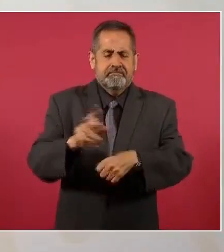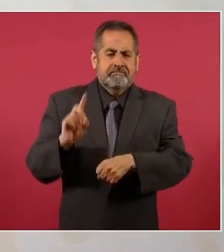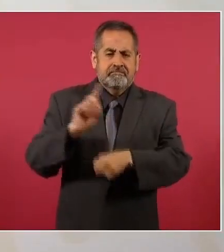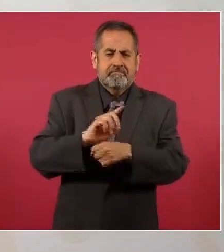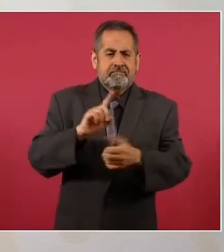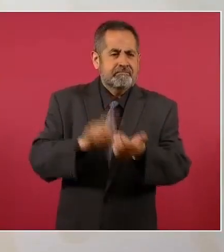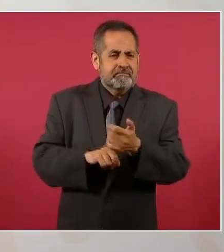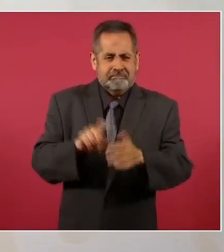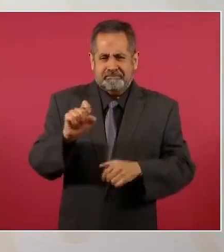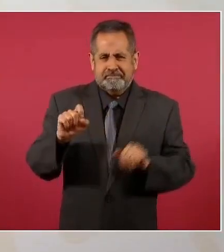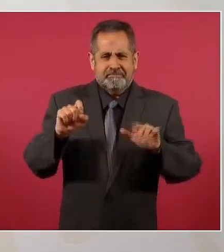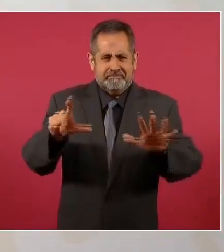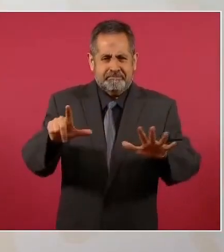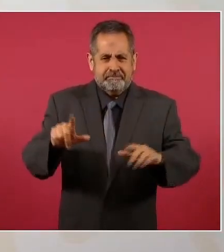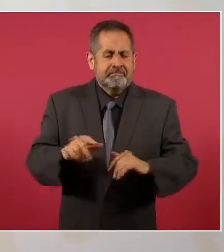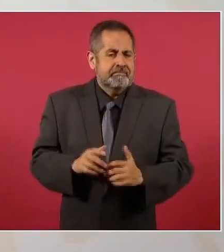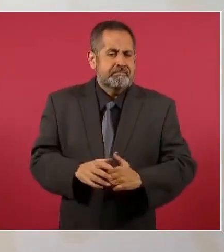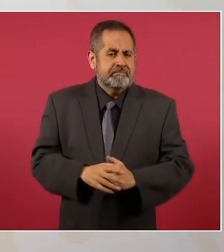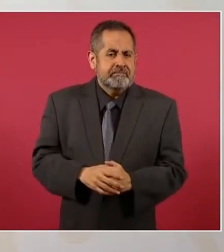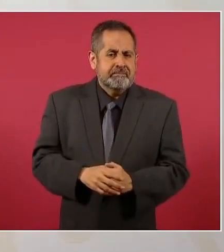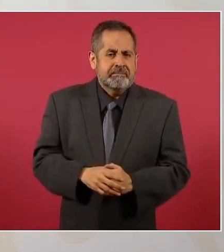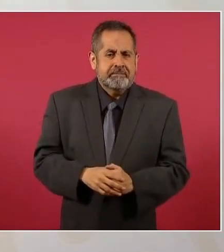Nada más como